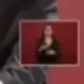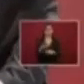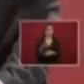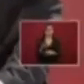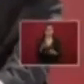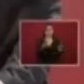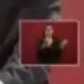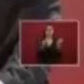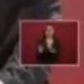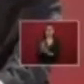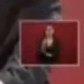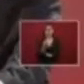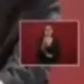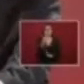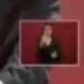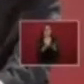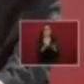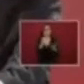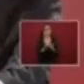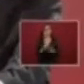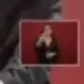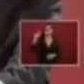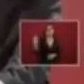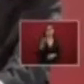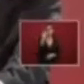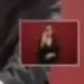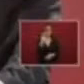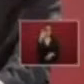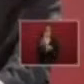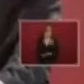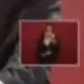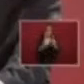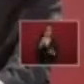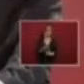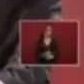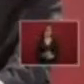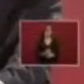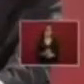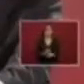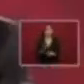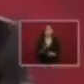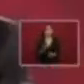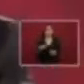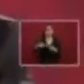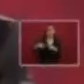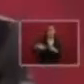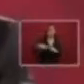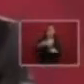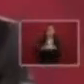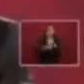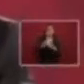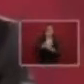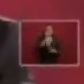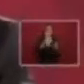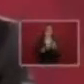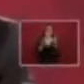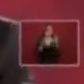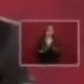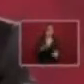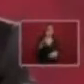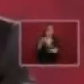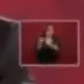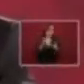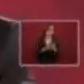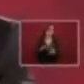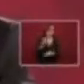Yeah. Y me parece que es uno de estos casos que a la opinión pública en el agregado no va a haber diferencia, pero